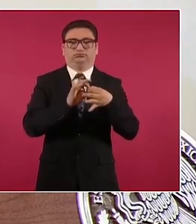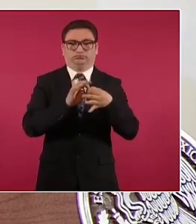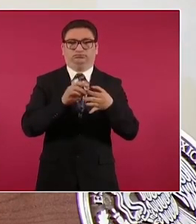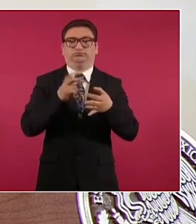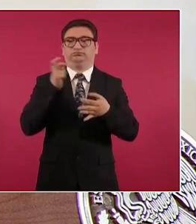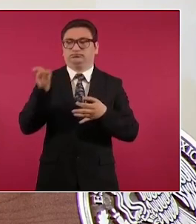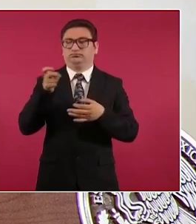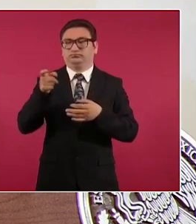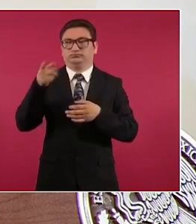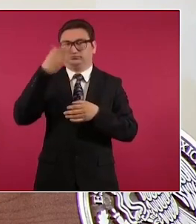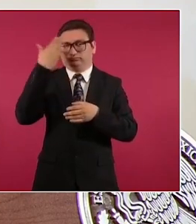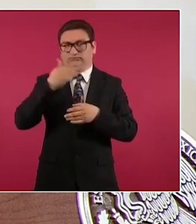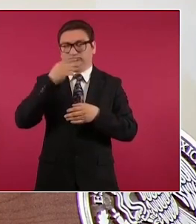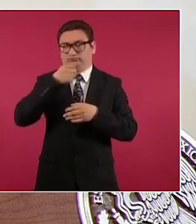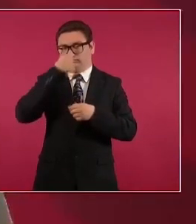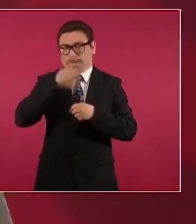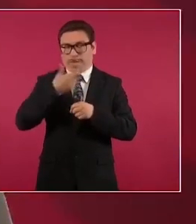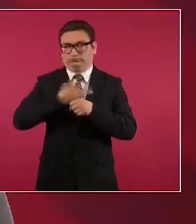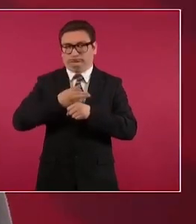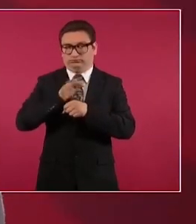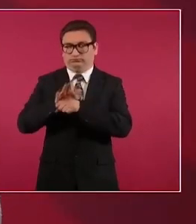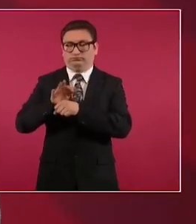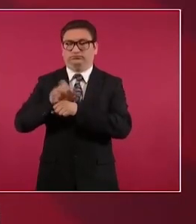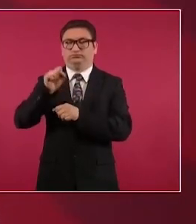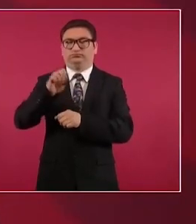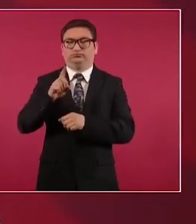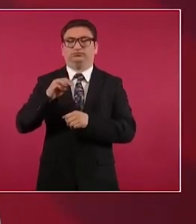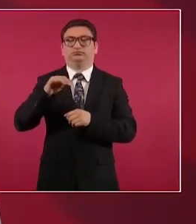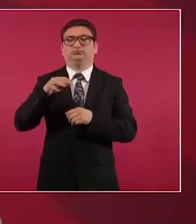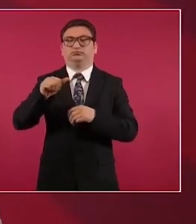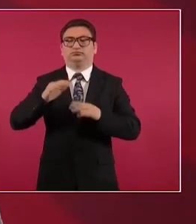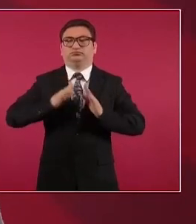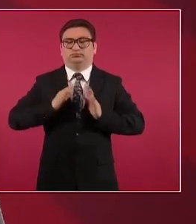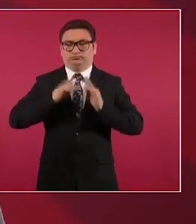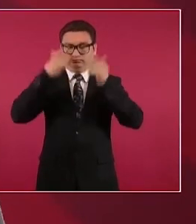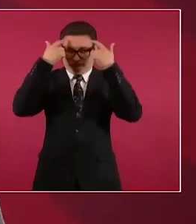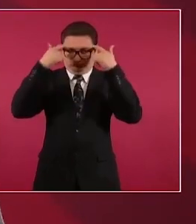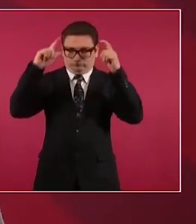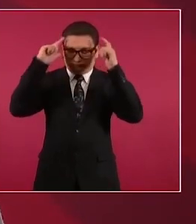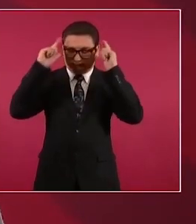ayude la Secretaría de la Defensa, la Secretaría de Marina,